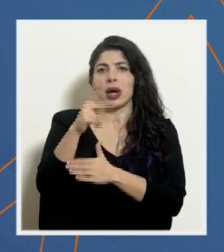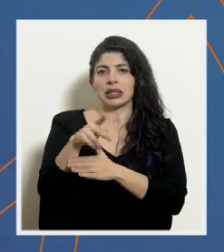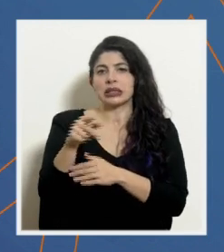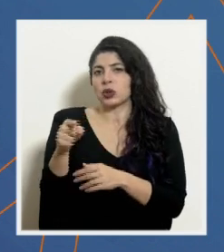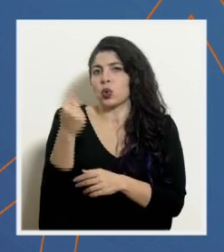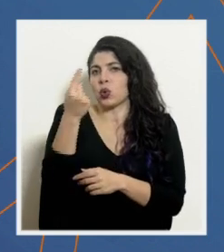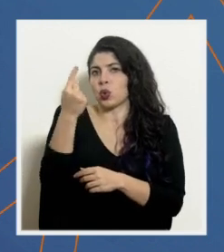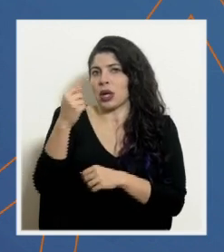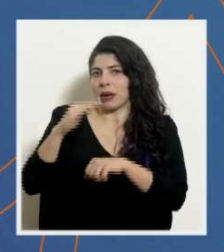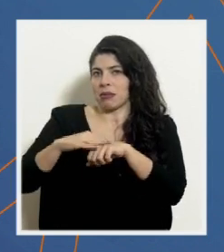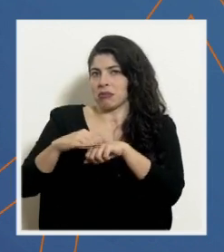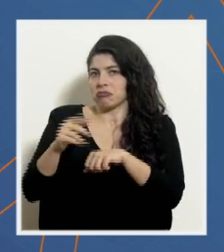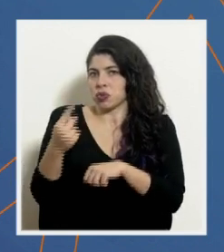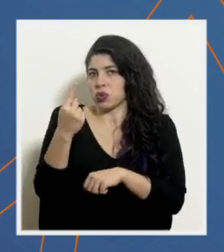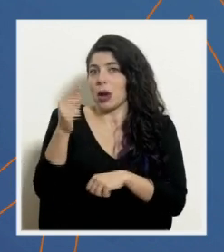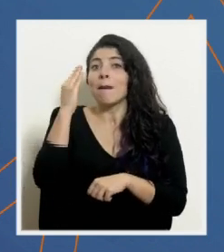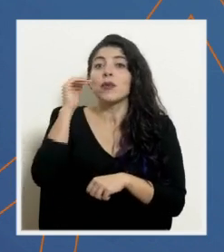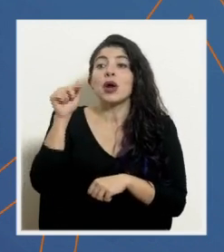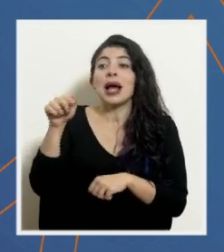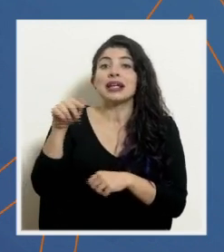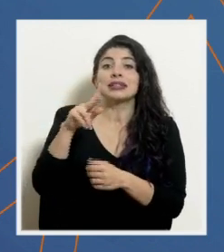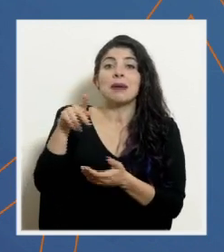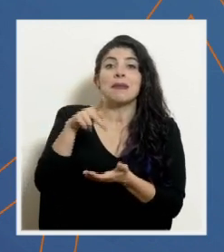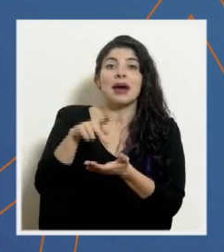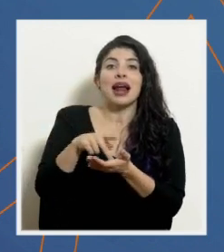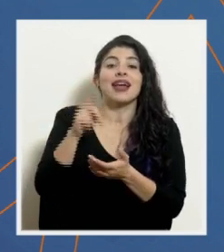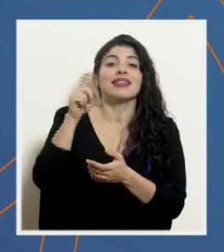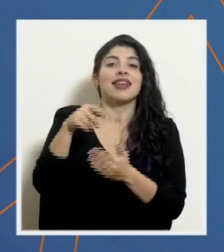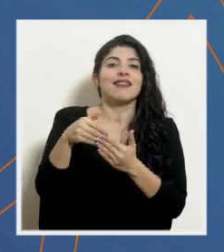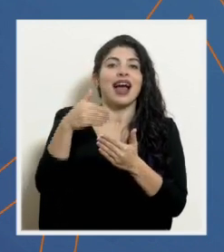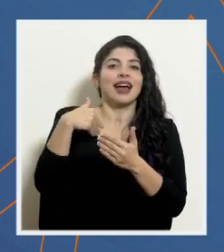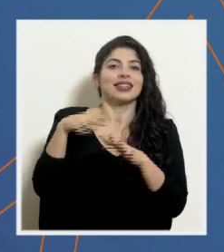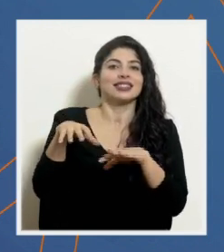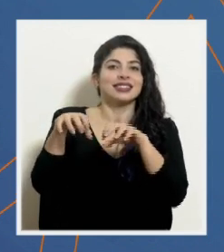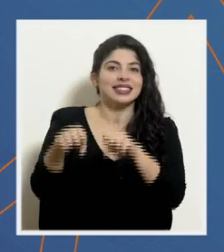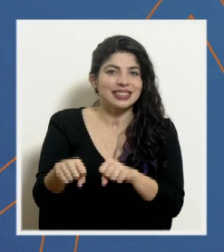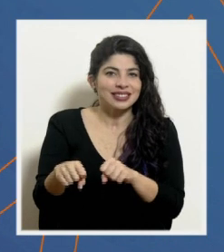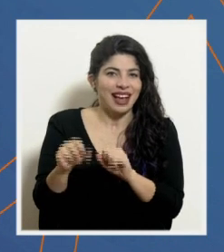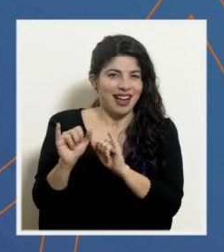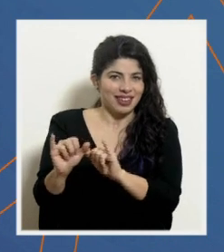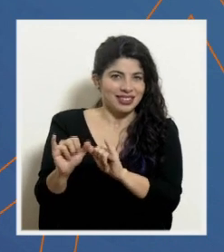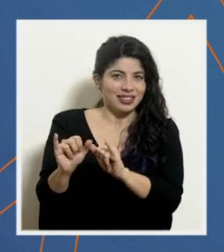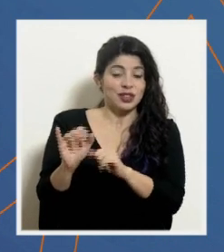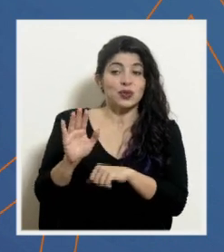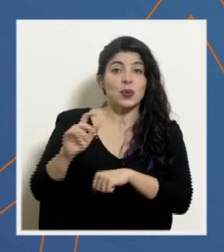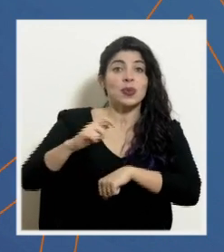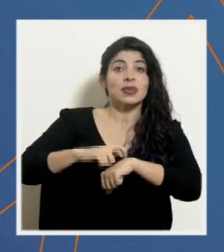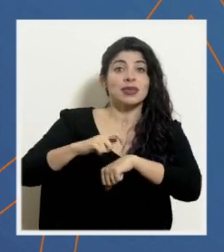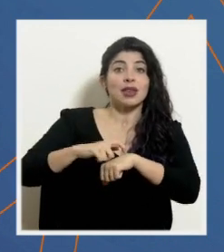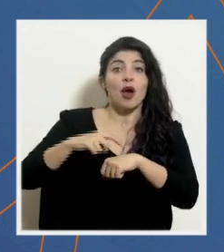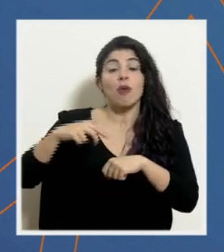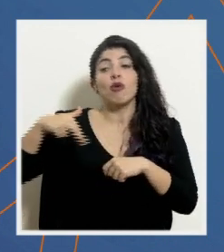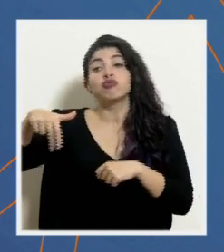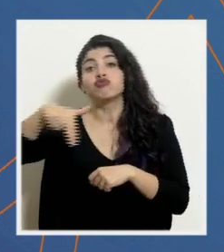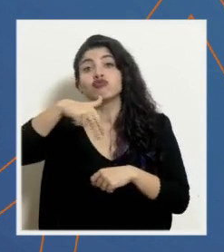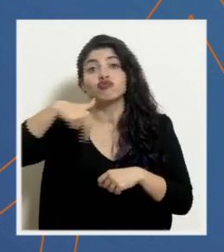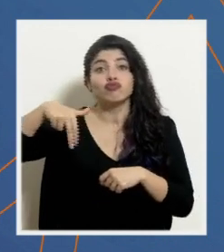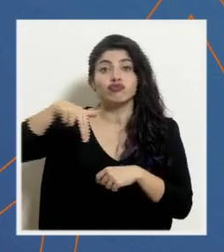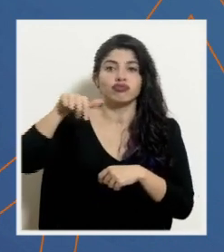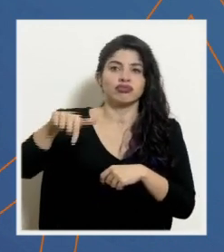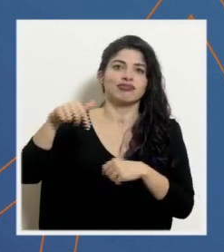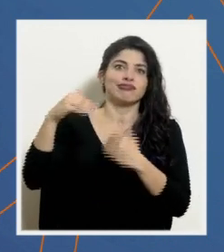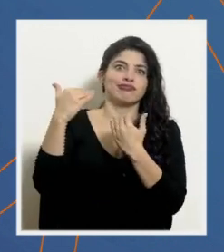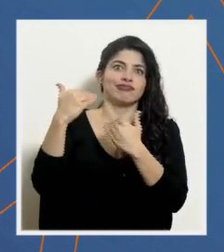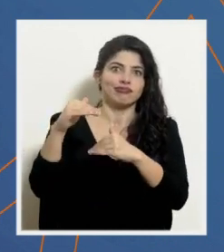excepción. Recordemos que este parque se debe visitar con cita previa y el tiempo de permanencia en el parque también